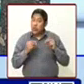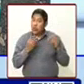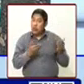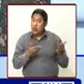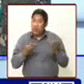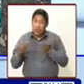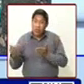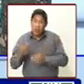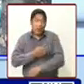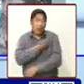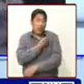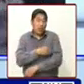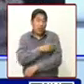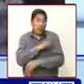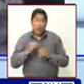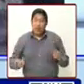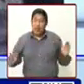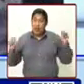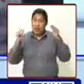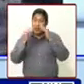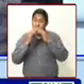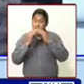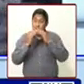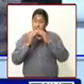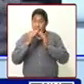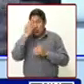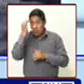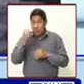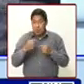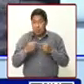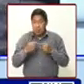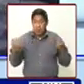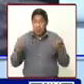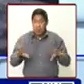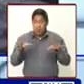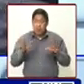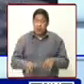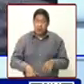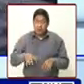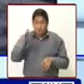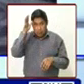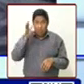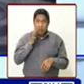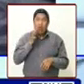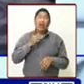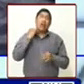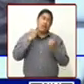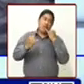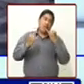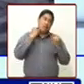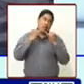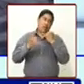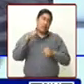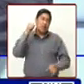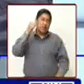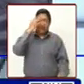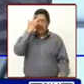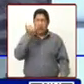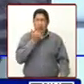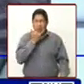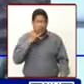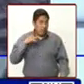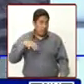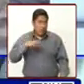del Hospital de Clínicas en La Paz como se corresponde, ¿no? Ha habido una oposición, nos decía. Informarle, ¿no? Y porque por